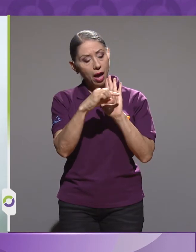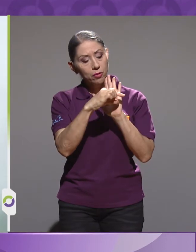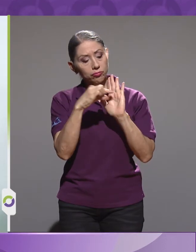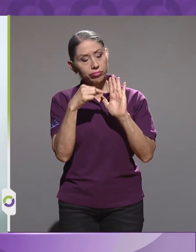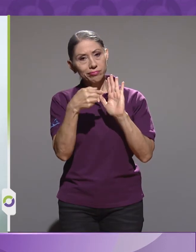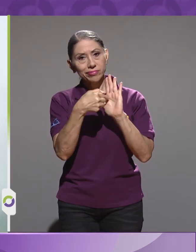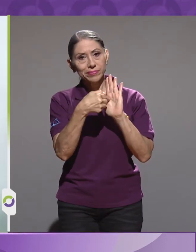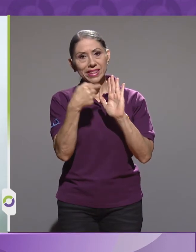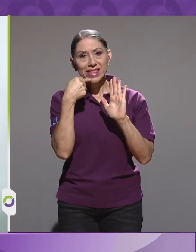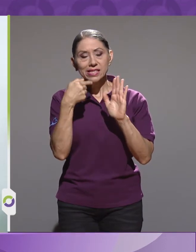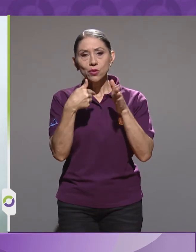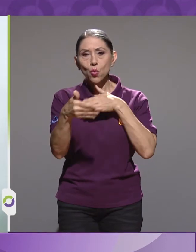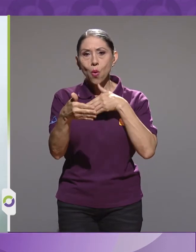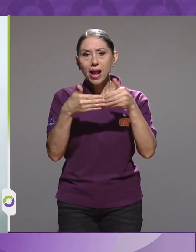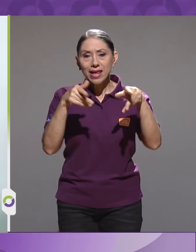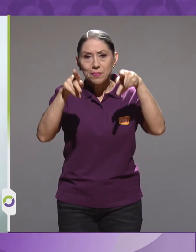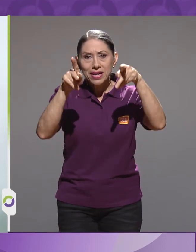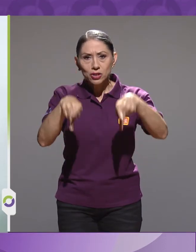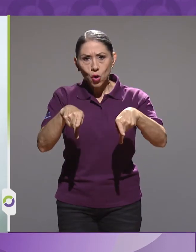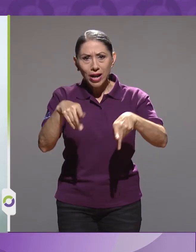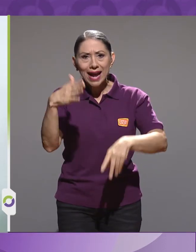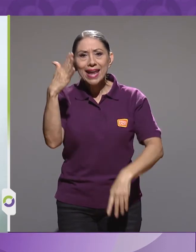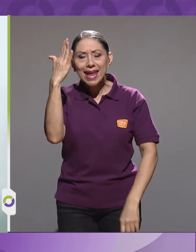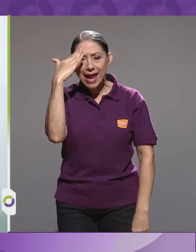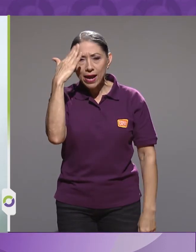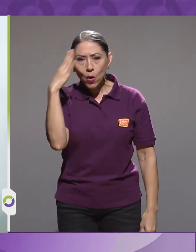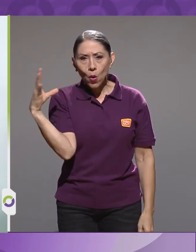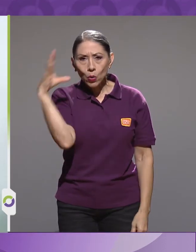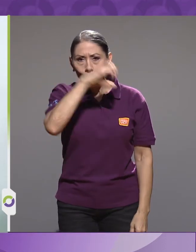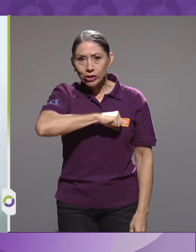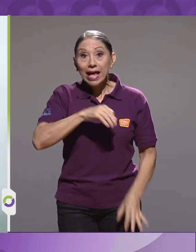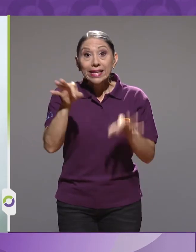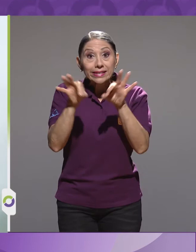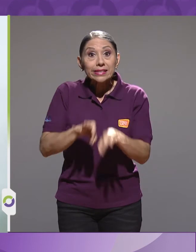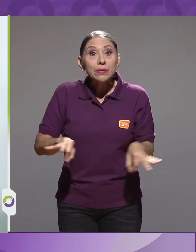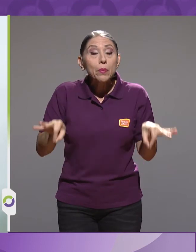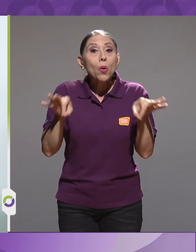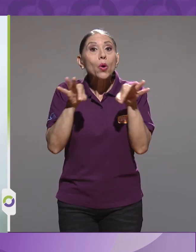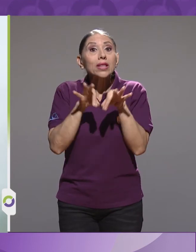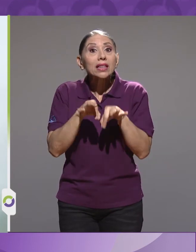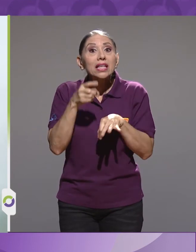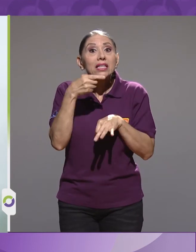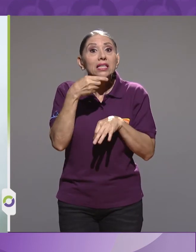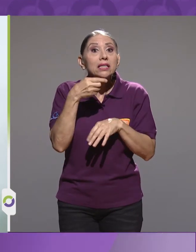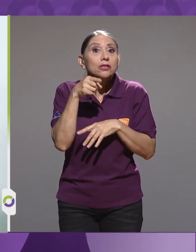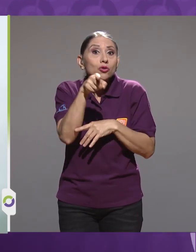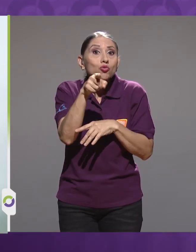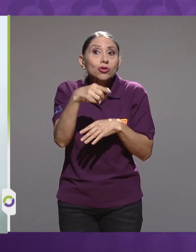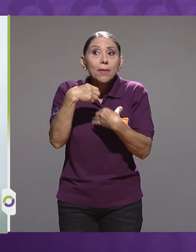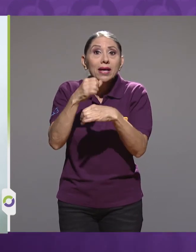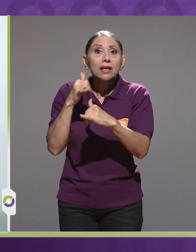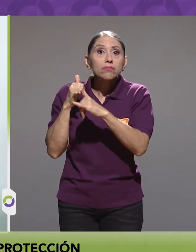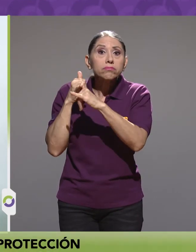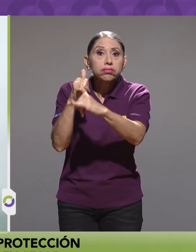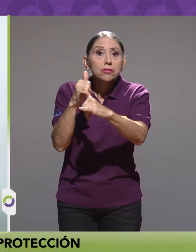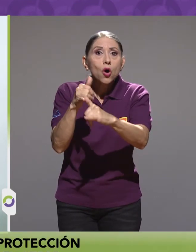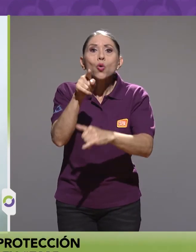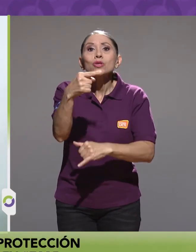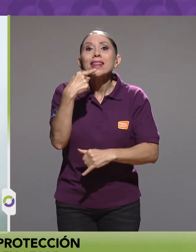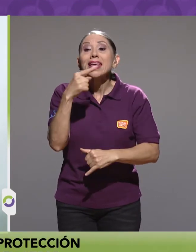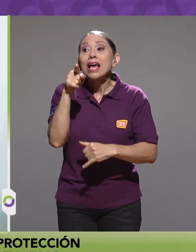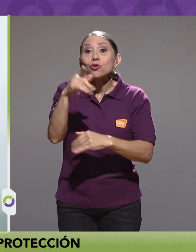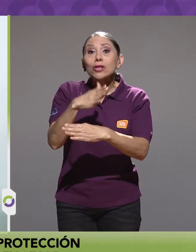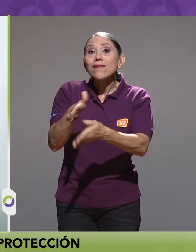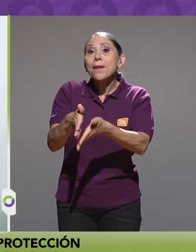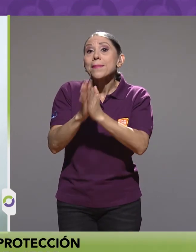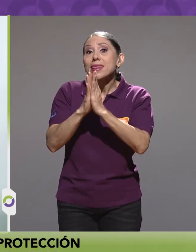se establece que cualquier persona que conozca, ¿verdad? Por eso es que es importante que cuando van a poner la denuncia digan que van a solicitar